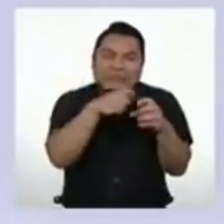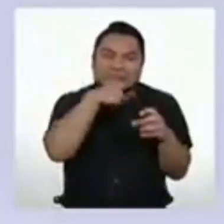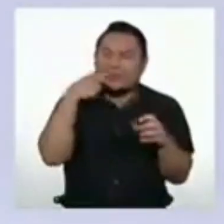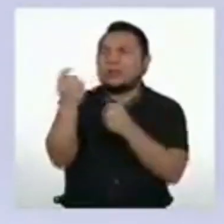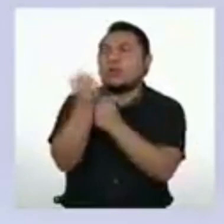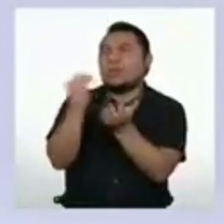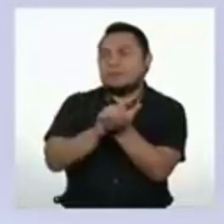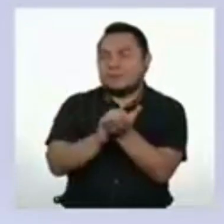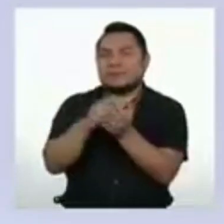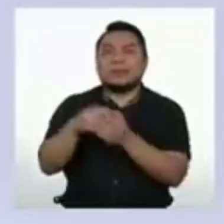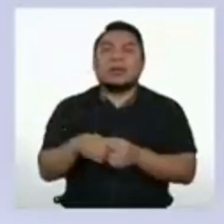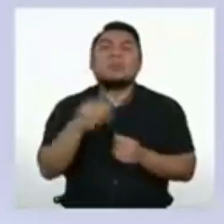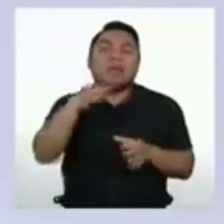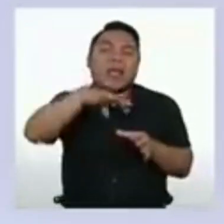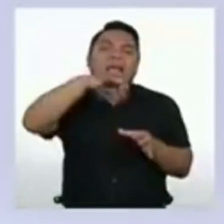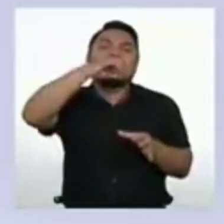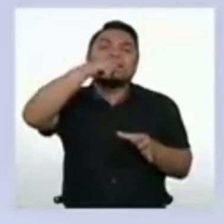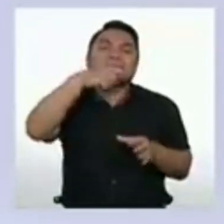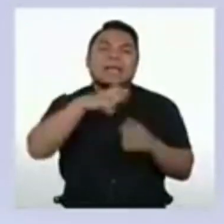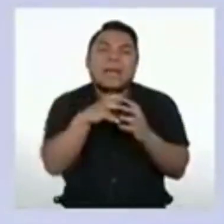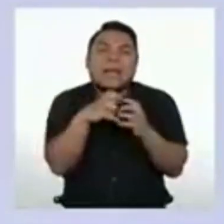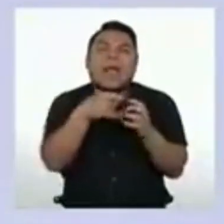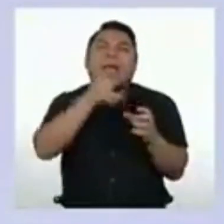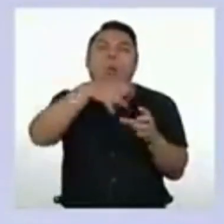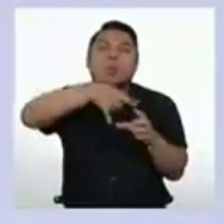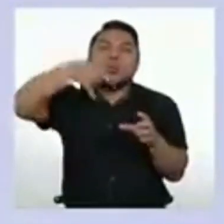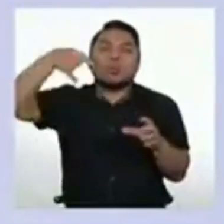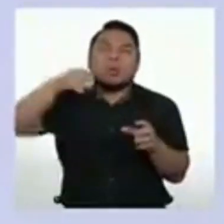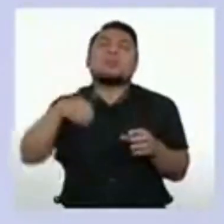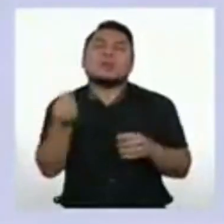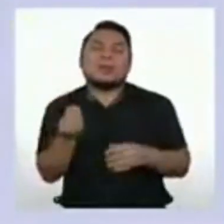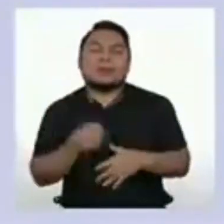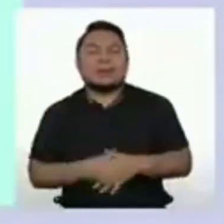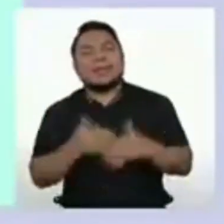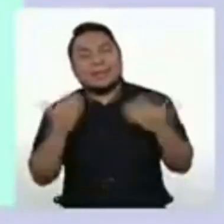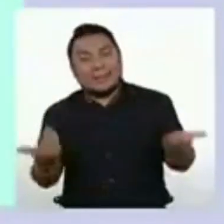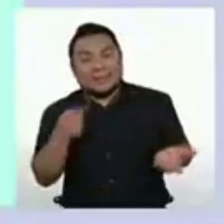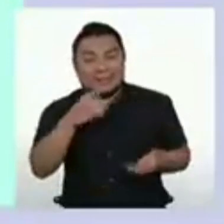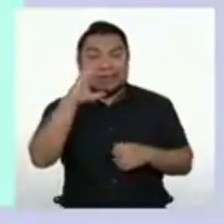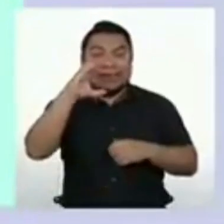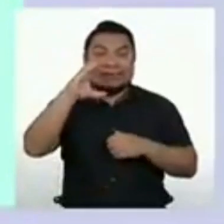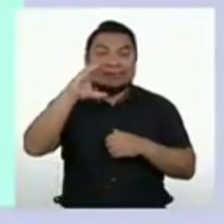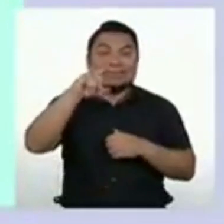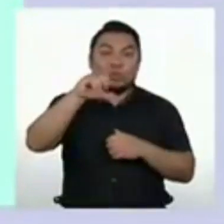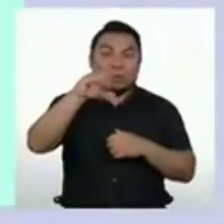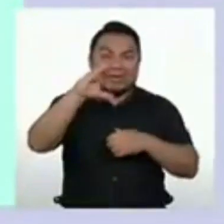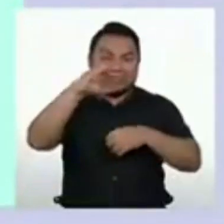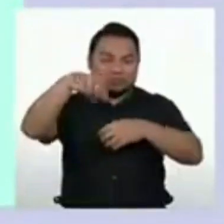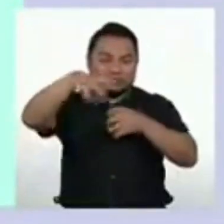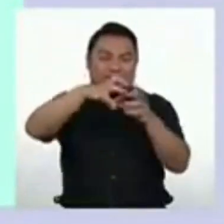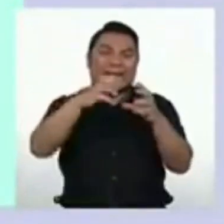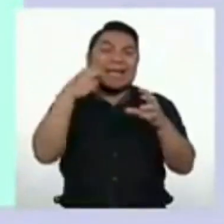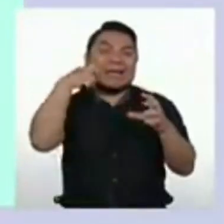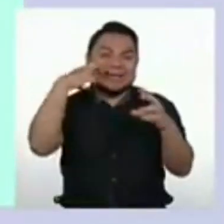el charqui? ¿Por qué la sal hace que las células pierdan agua? Lo que sucede es que las células, naturalmente,